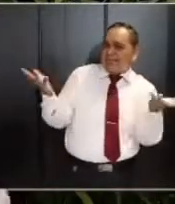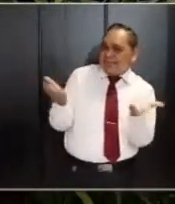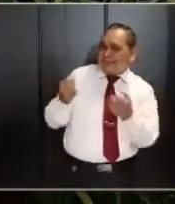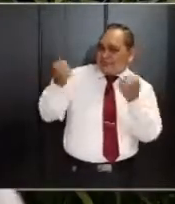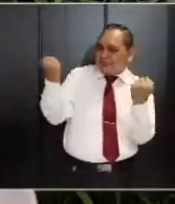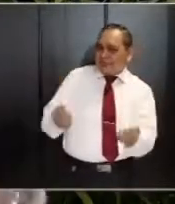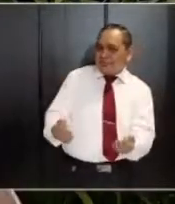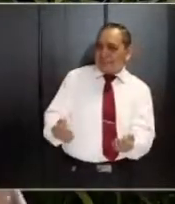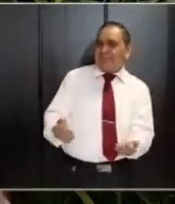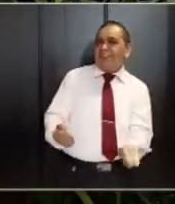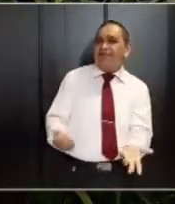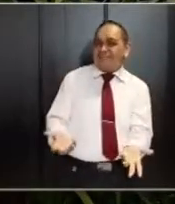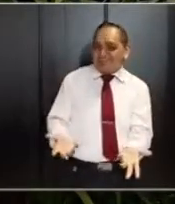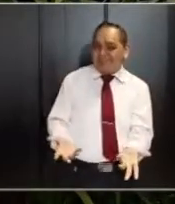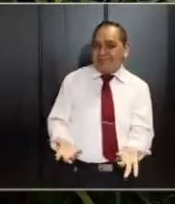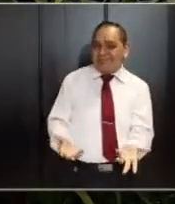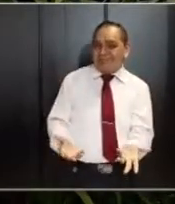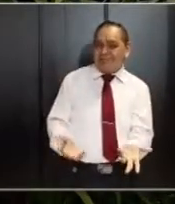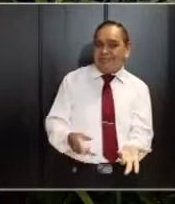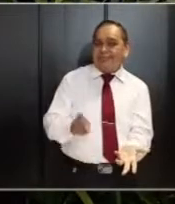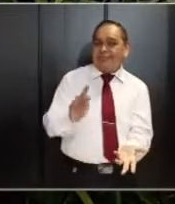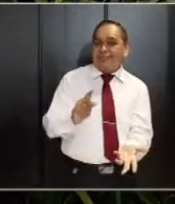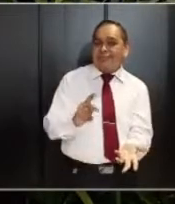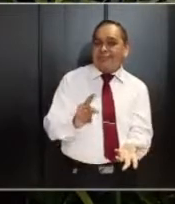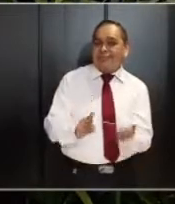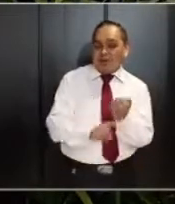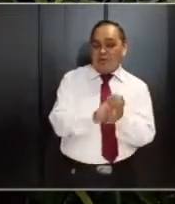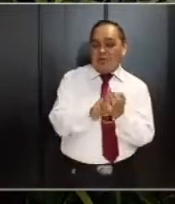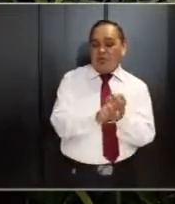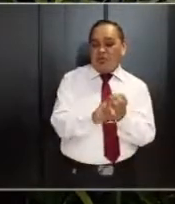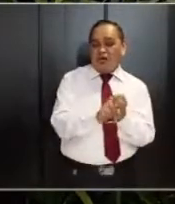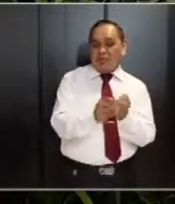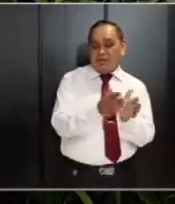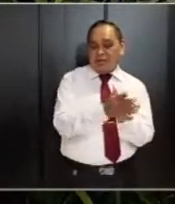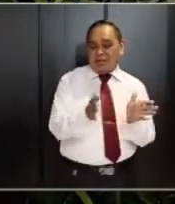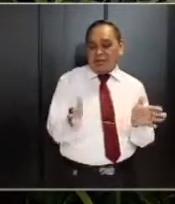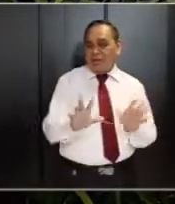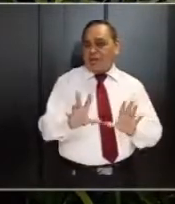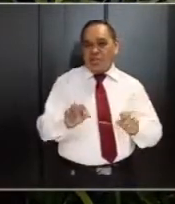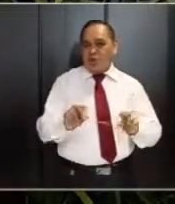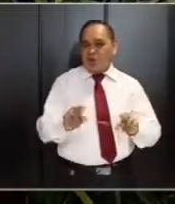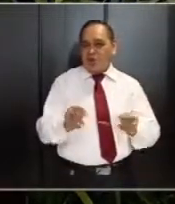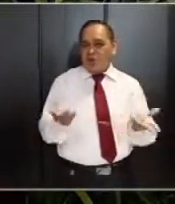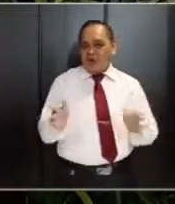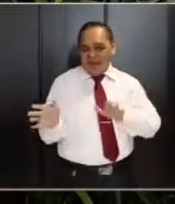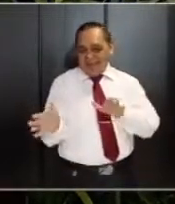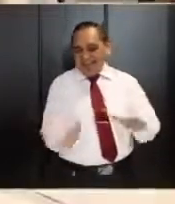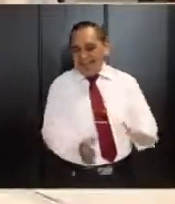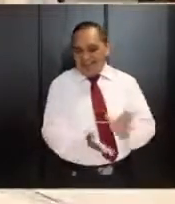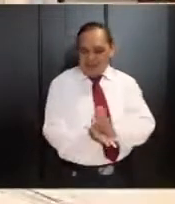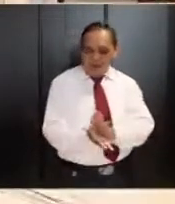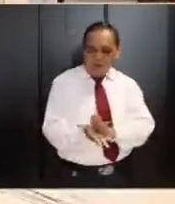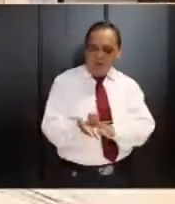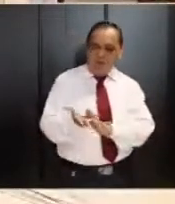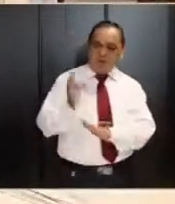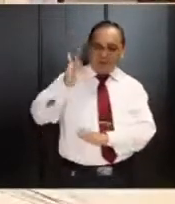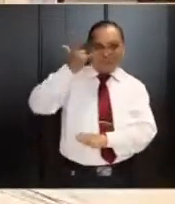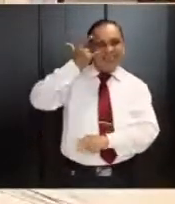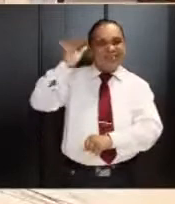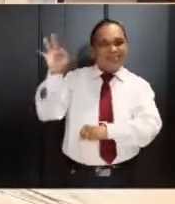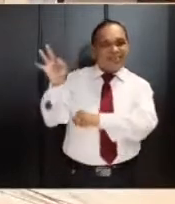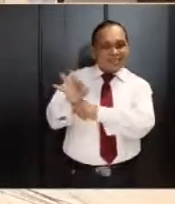Entonces hay una serie de desdoblamientos que sirve para apuntalar el crecimiento económico de Campeche. Claro, se hace un paraguas